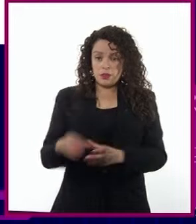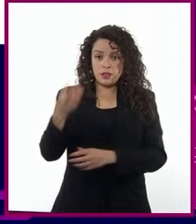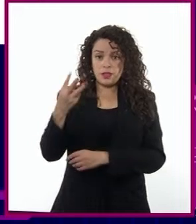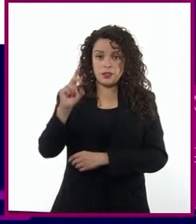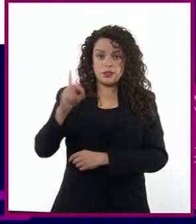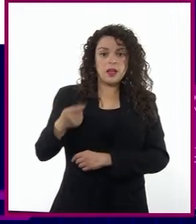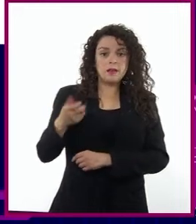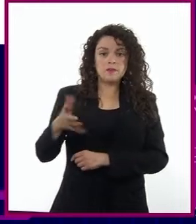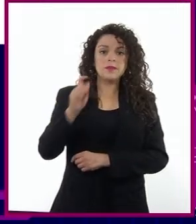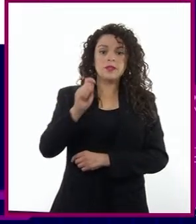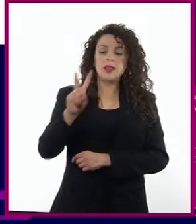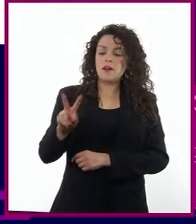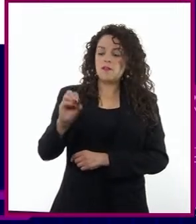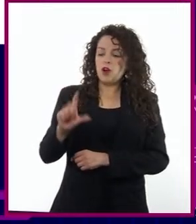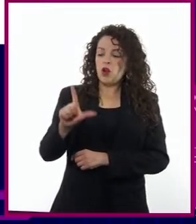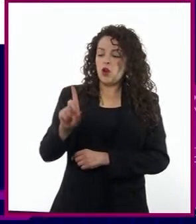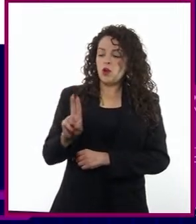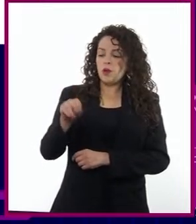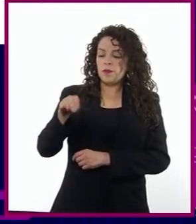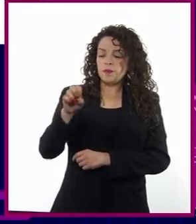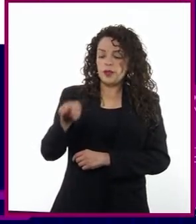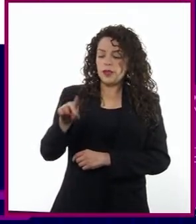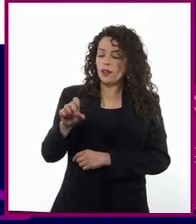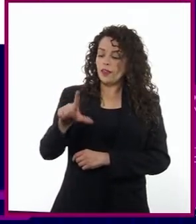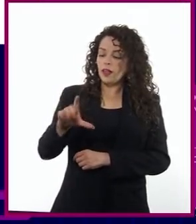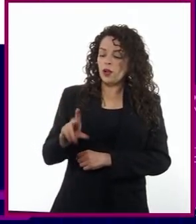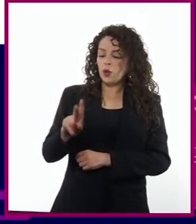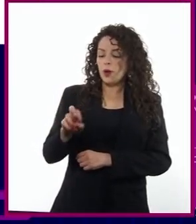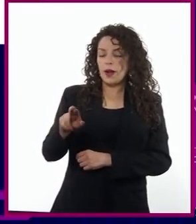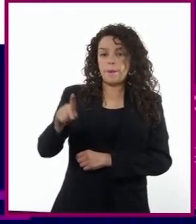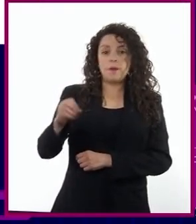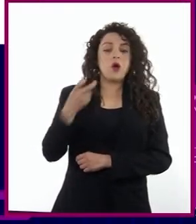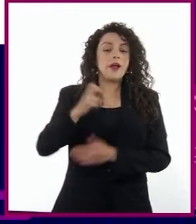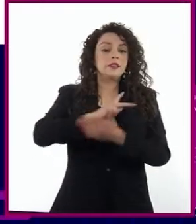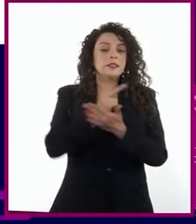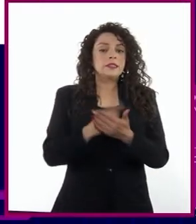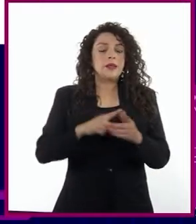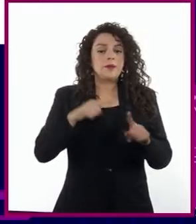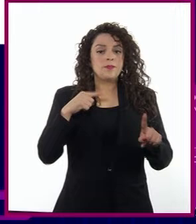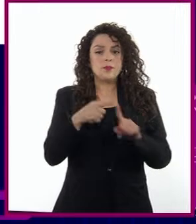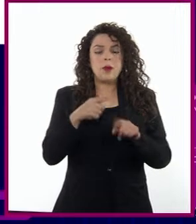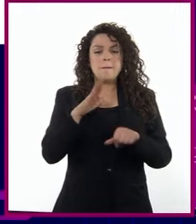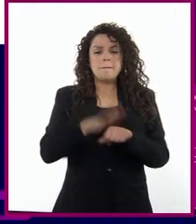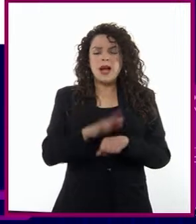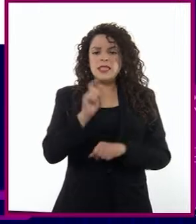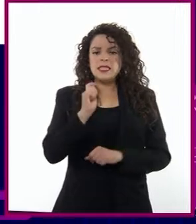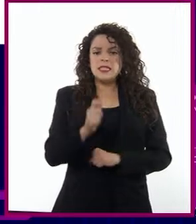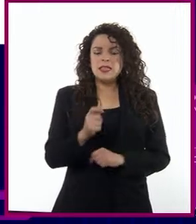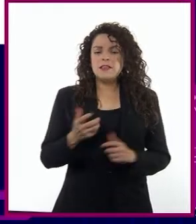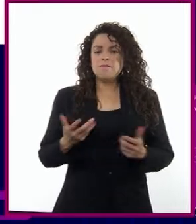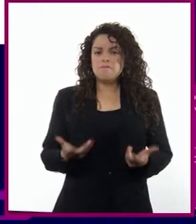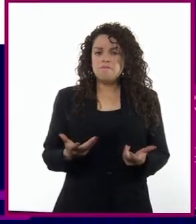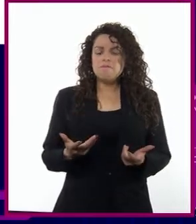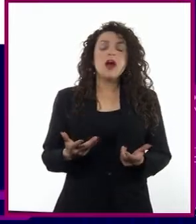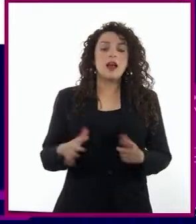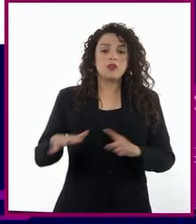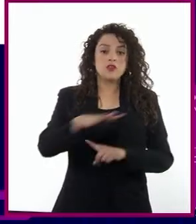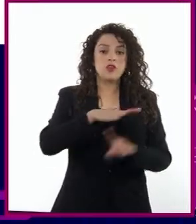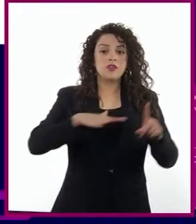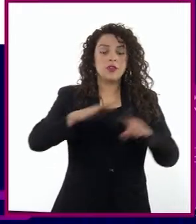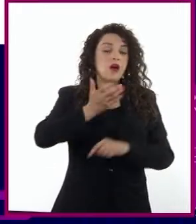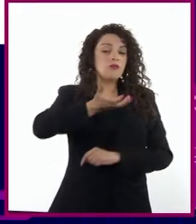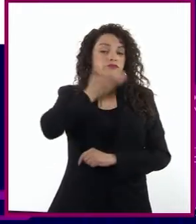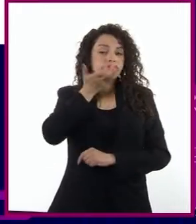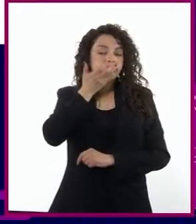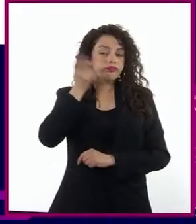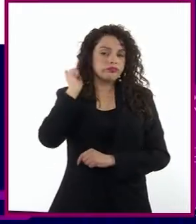genérico de volumen del cuerpo. En esta sesión abordaremos principalmente planteamientos de nuestro contexto